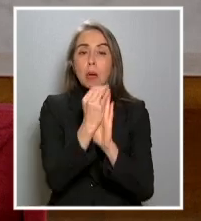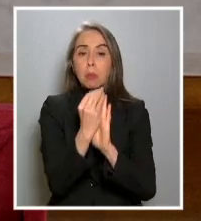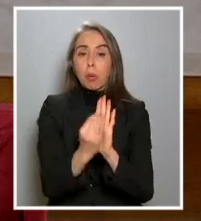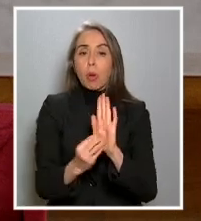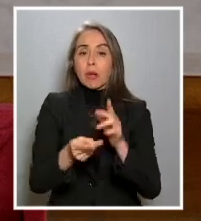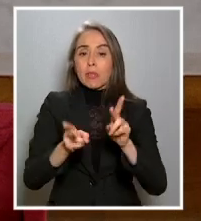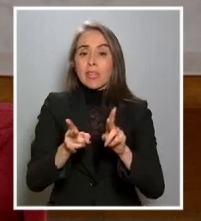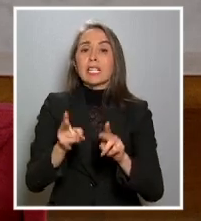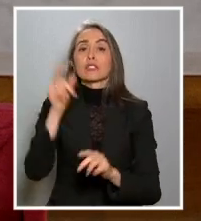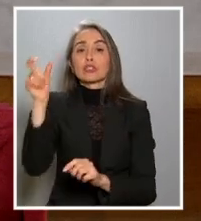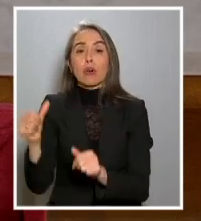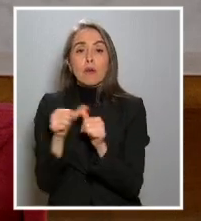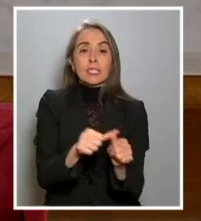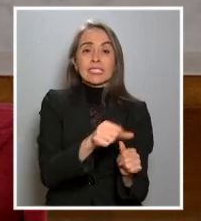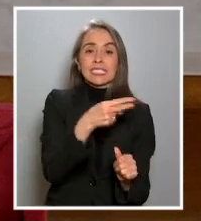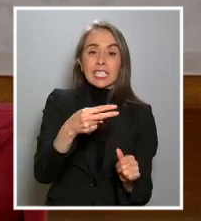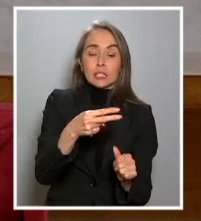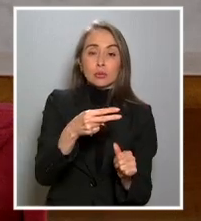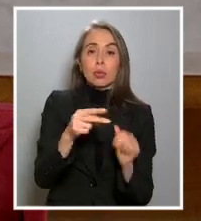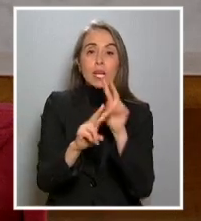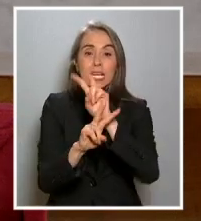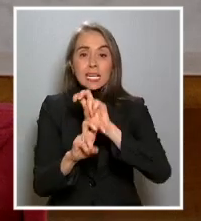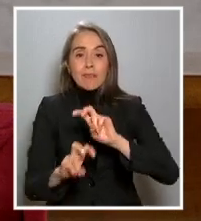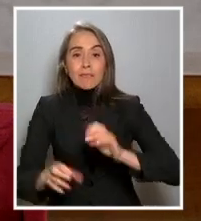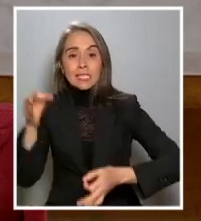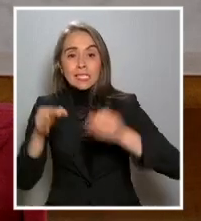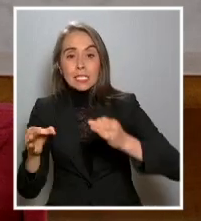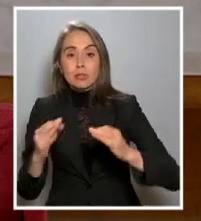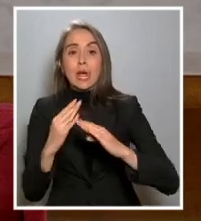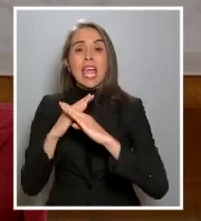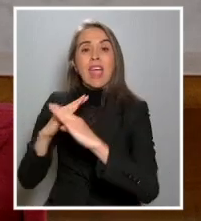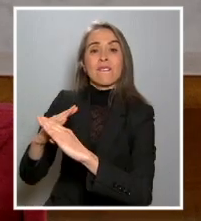las víctimas de violencia sexual en el transcurso de la investigación y